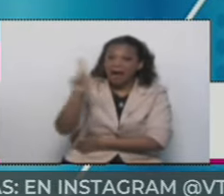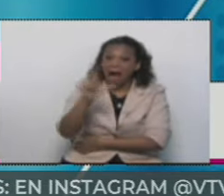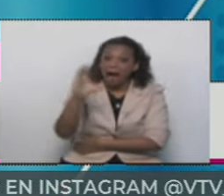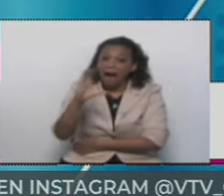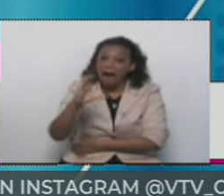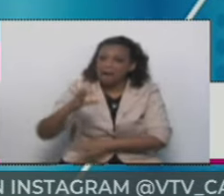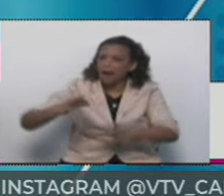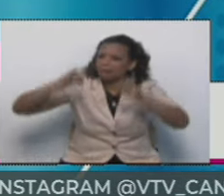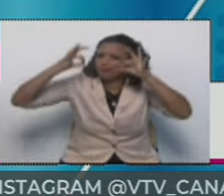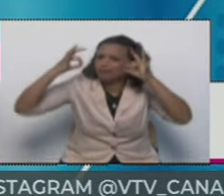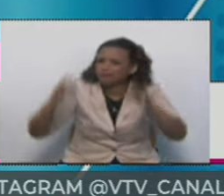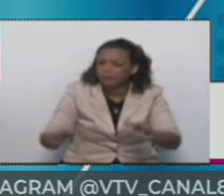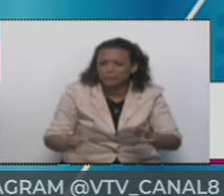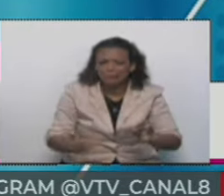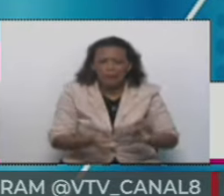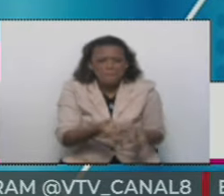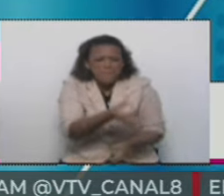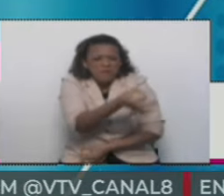vara muy alta.